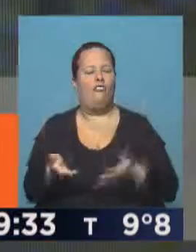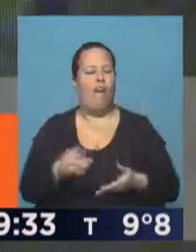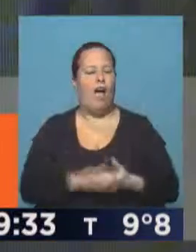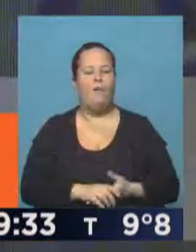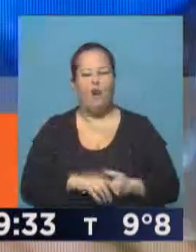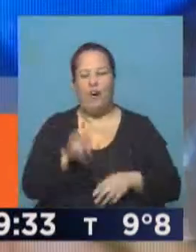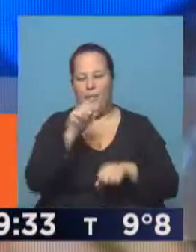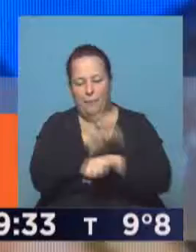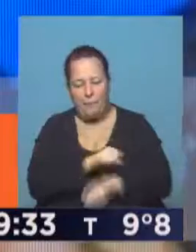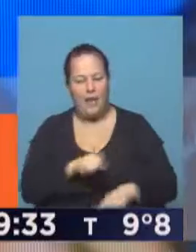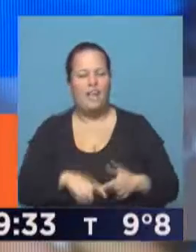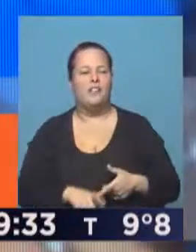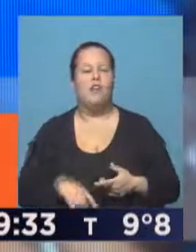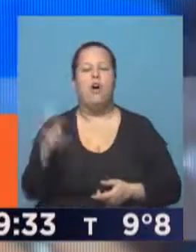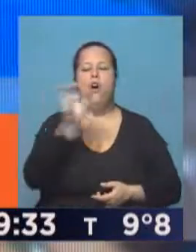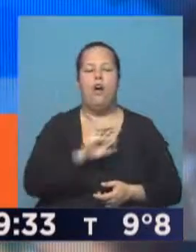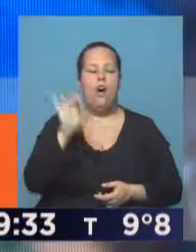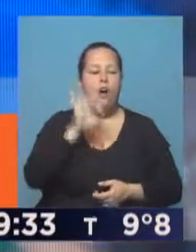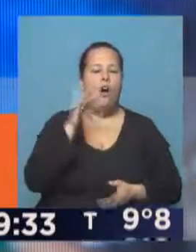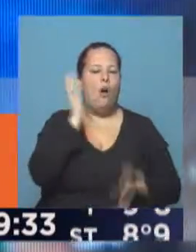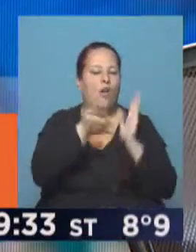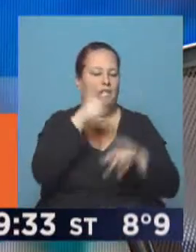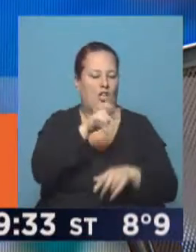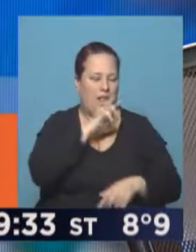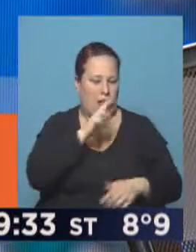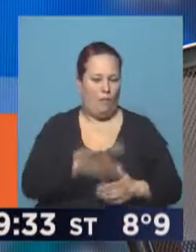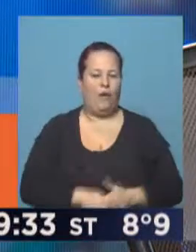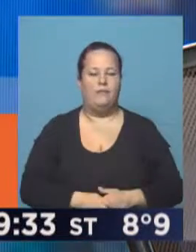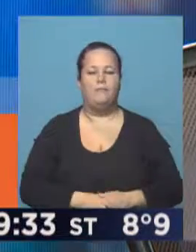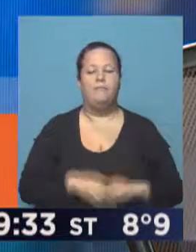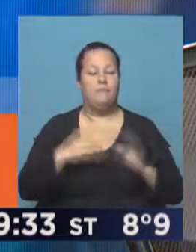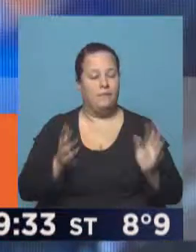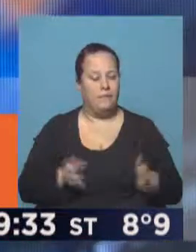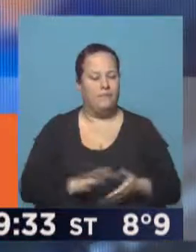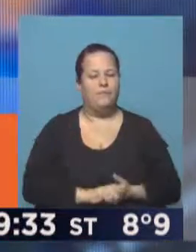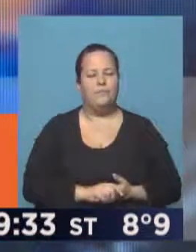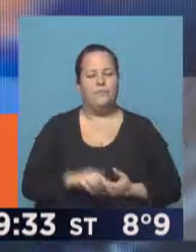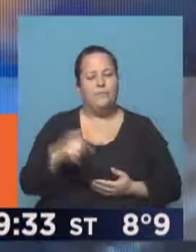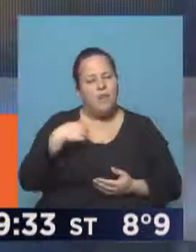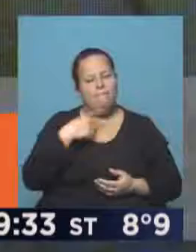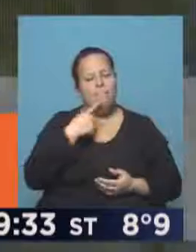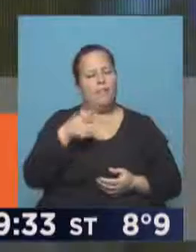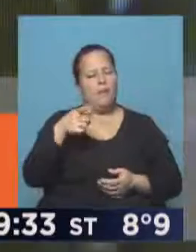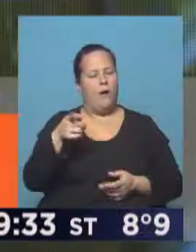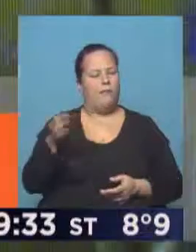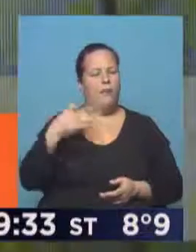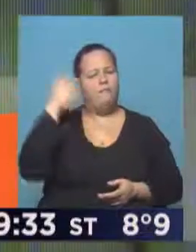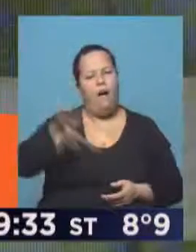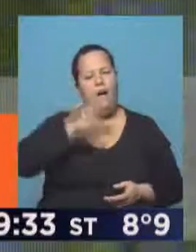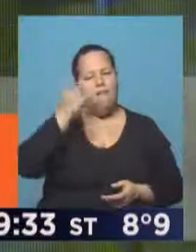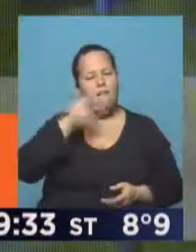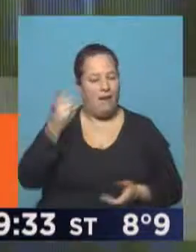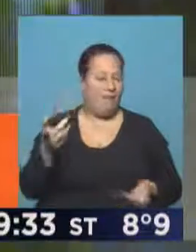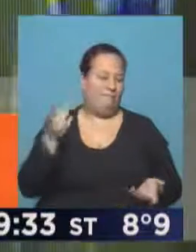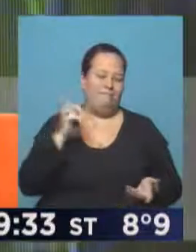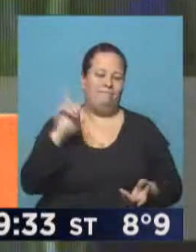los presos o violencia de género. Entonces yo me di cuenta que todo el discurso, que